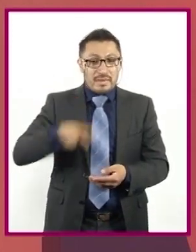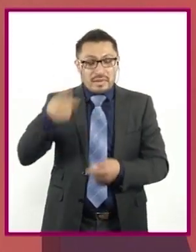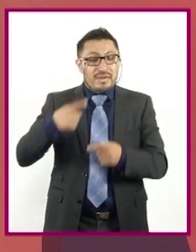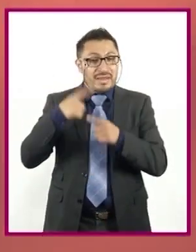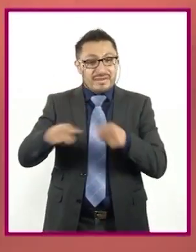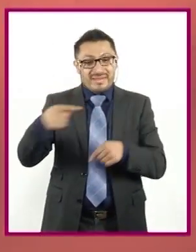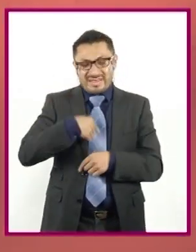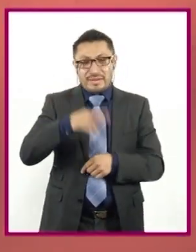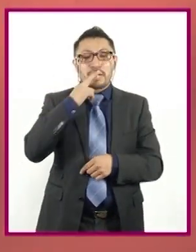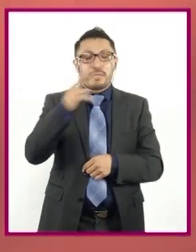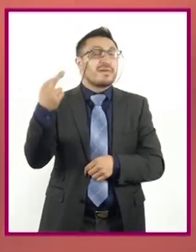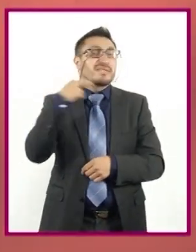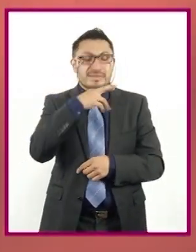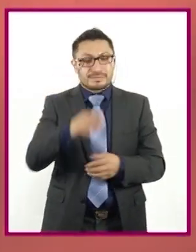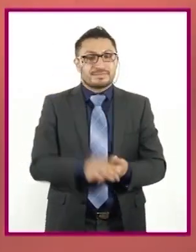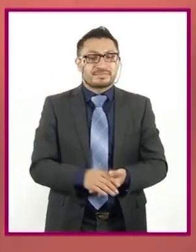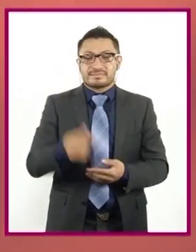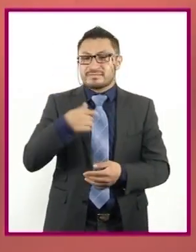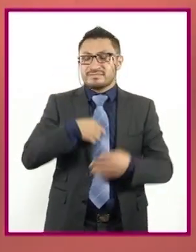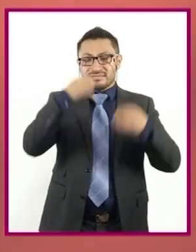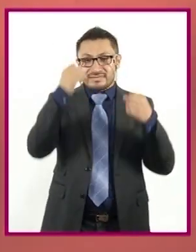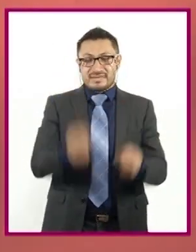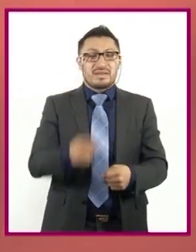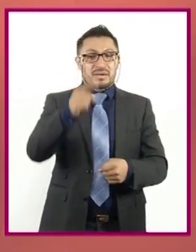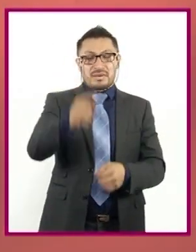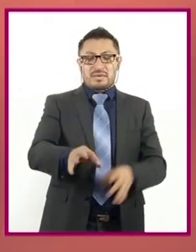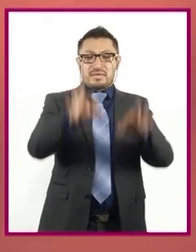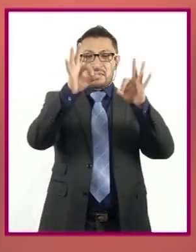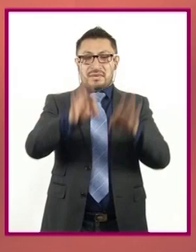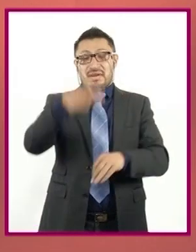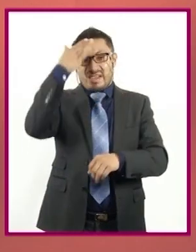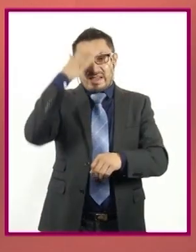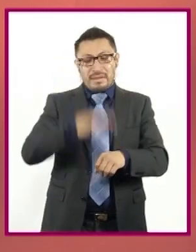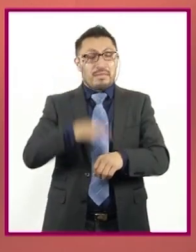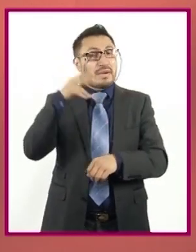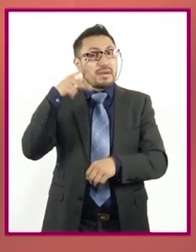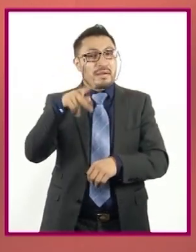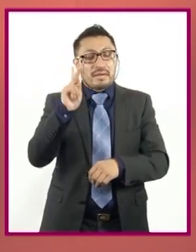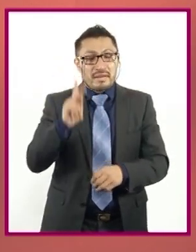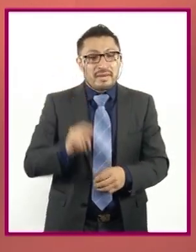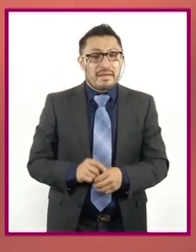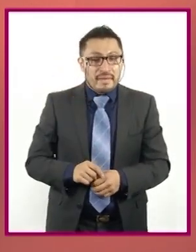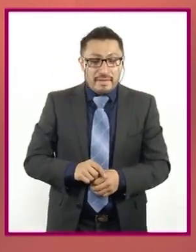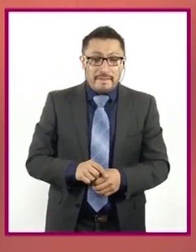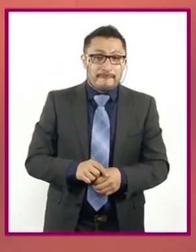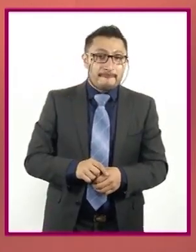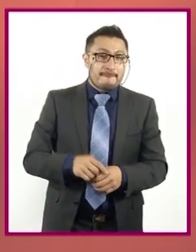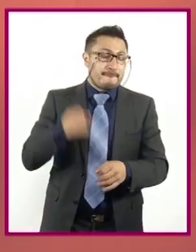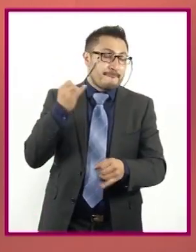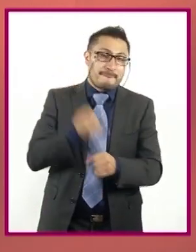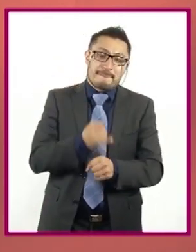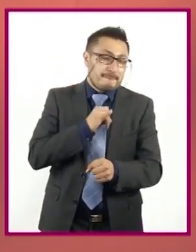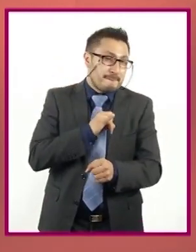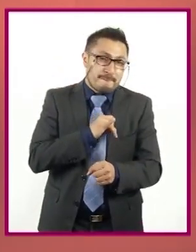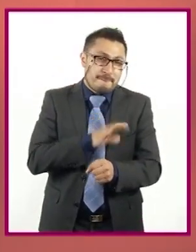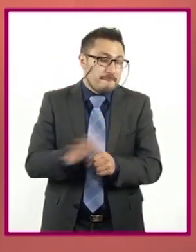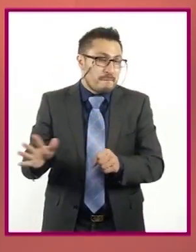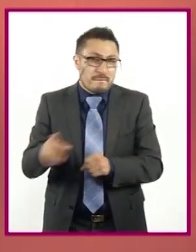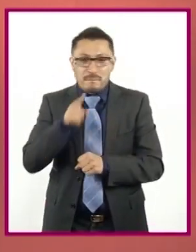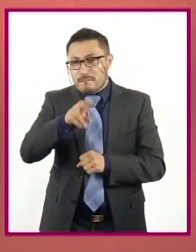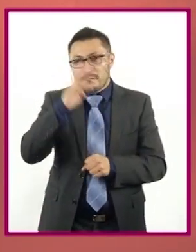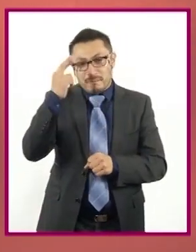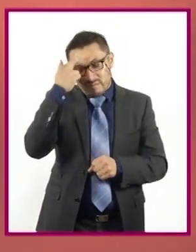instante. Estoy seguro de que tienes excelente memoria, pero es prácticamente imposible que recuerdes